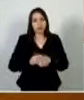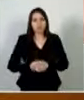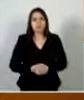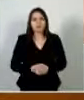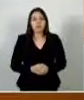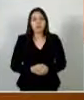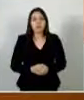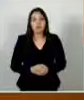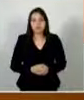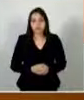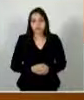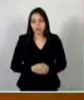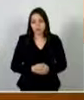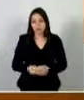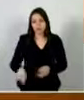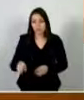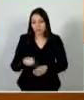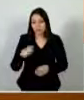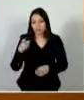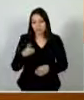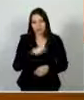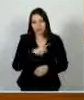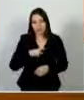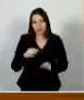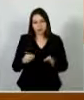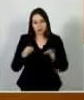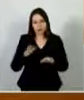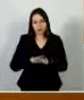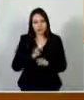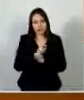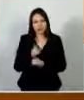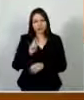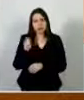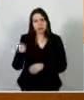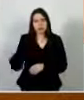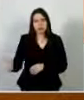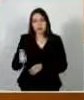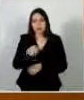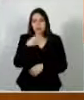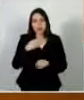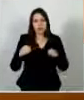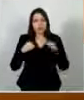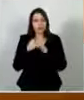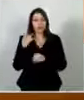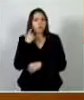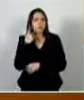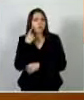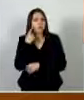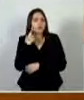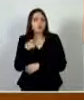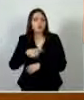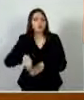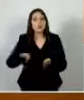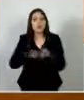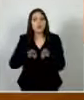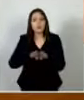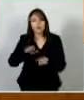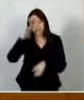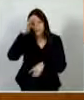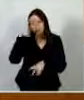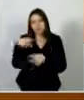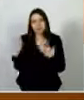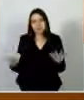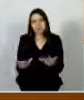a que en estos posicionamientos dejemos muy claro lo que nuestros institutos políticos ven y cómo piensan actuar al